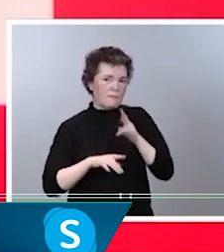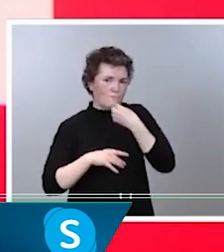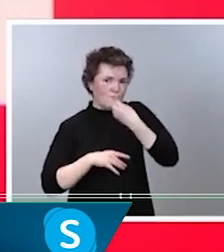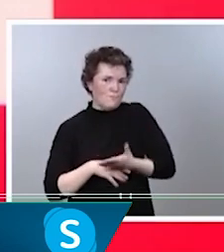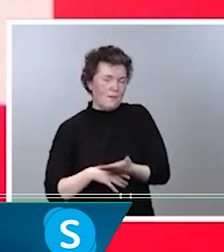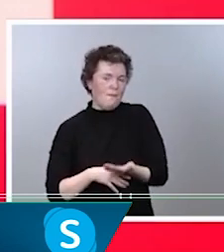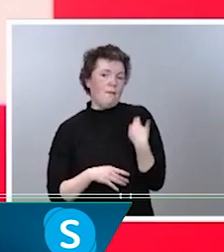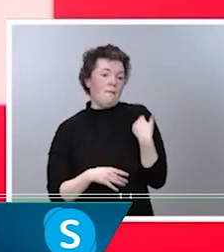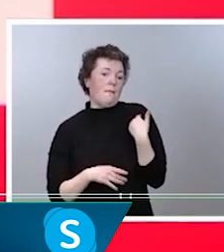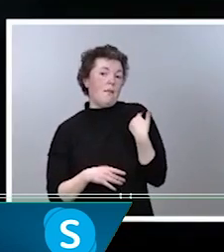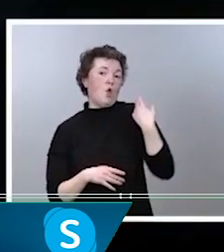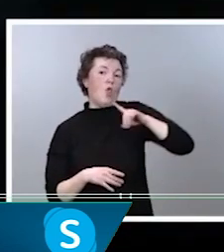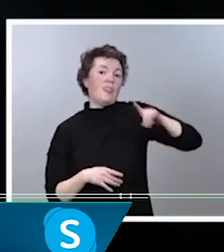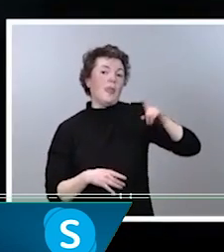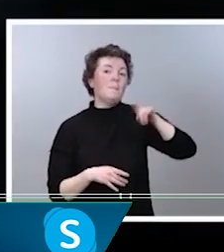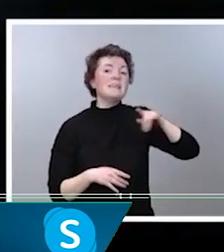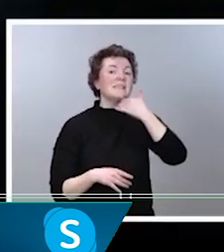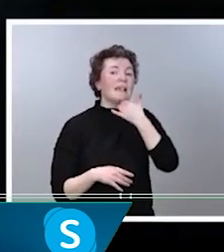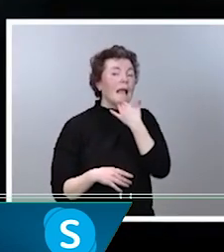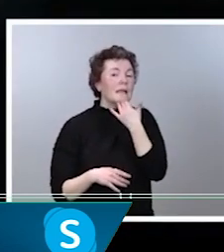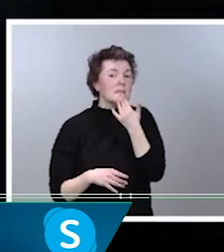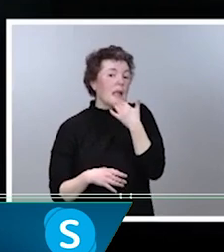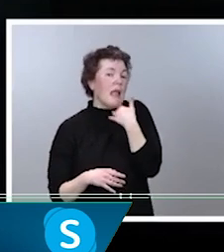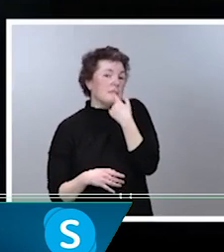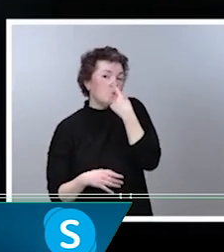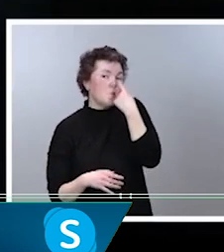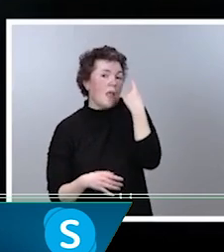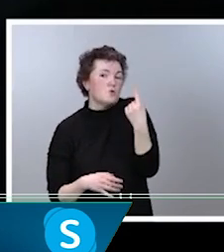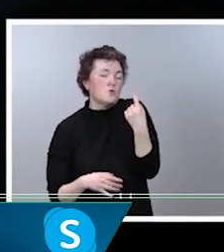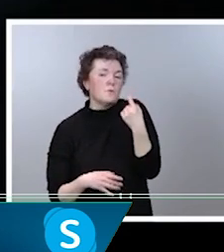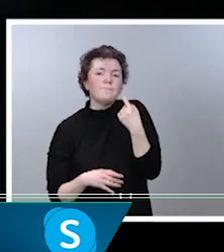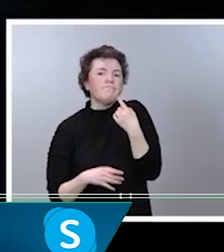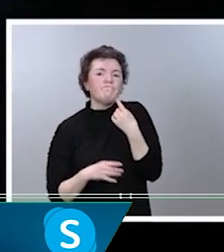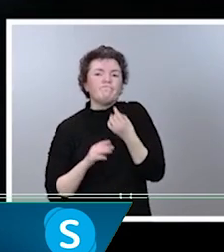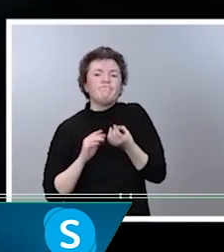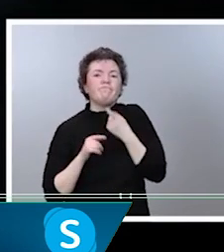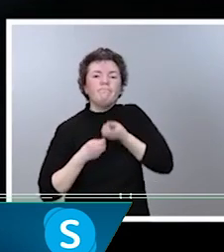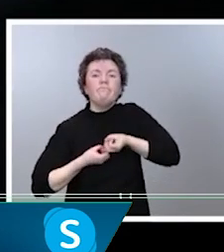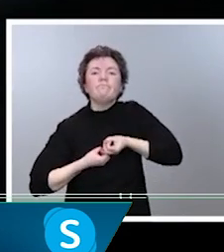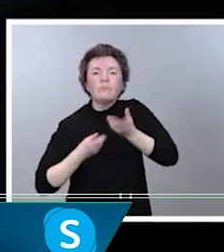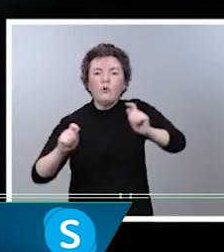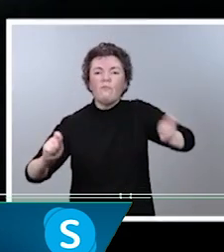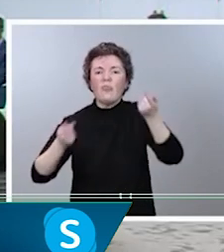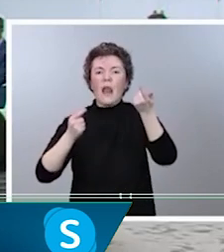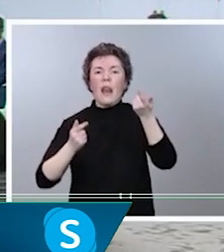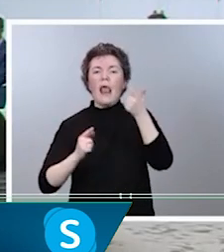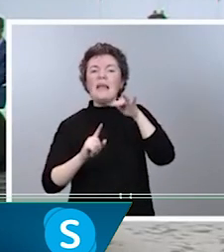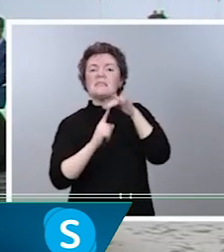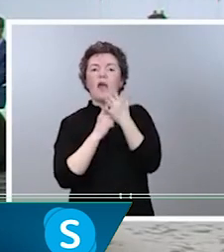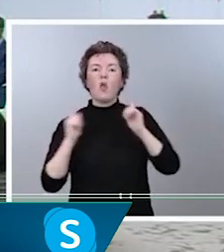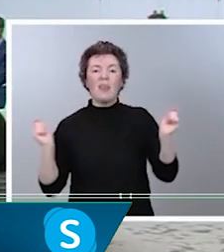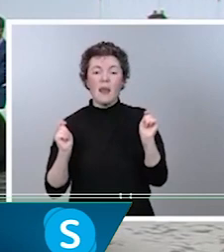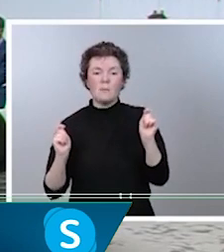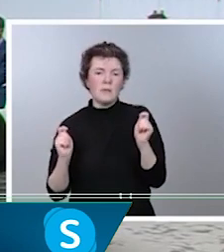faltan más de tres meses para la denominada inmunidad de